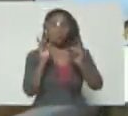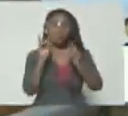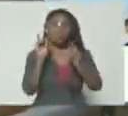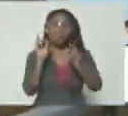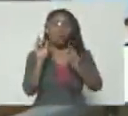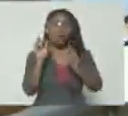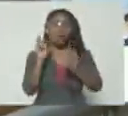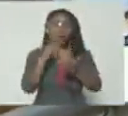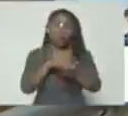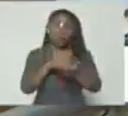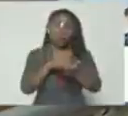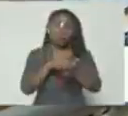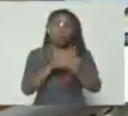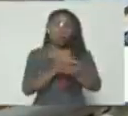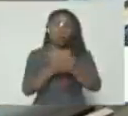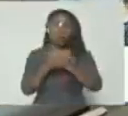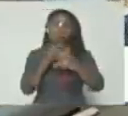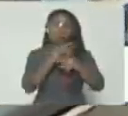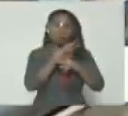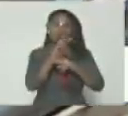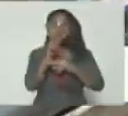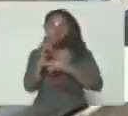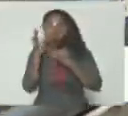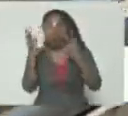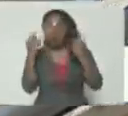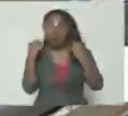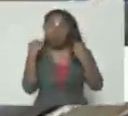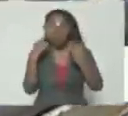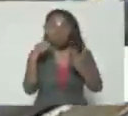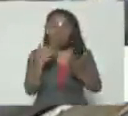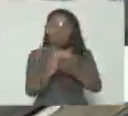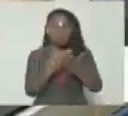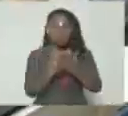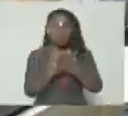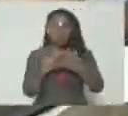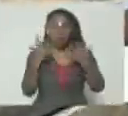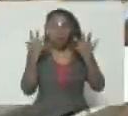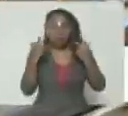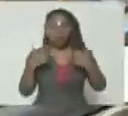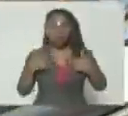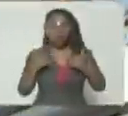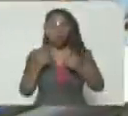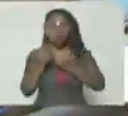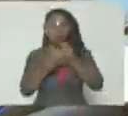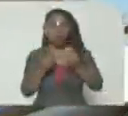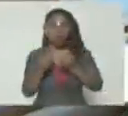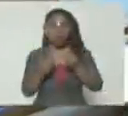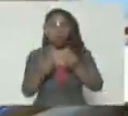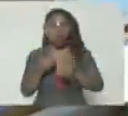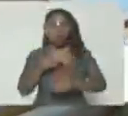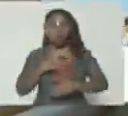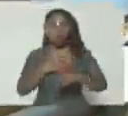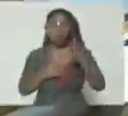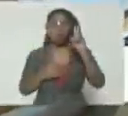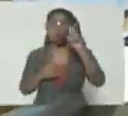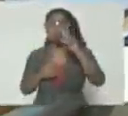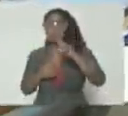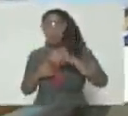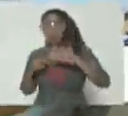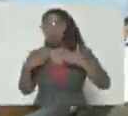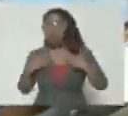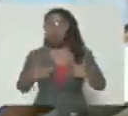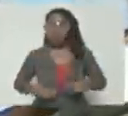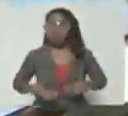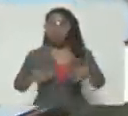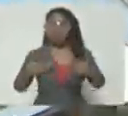realizamos una inspección sanitaria a los animales para verificar su condición. Primero, ¿qué podemos observar? La condición corporal del